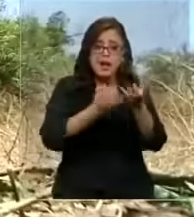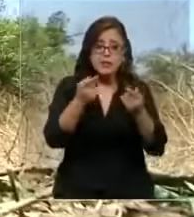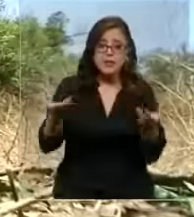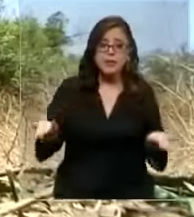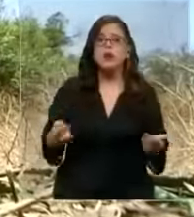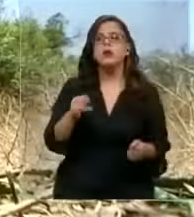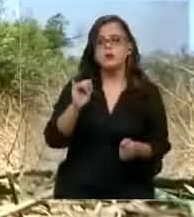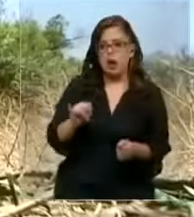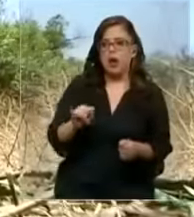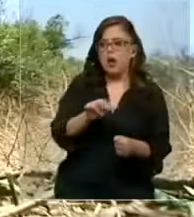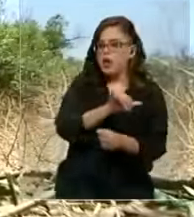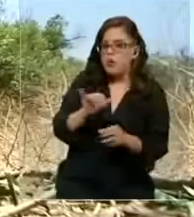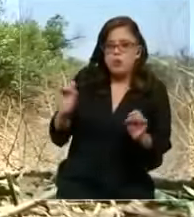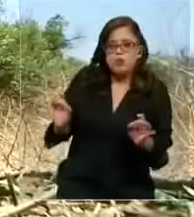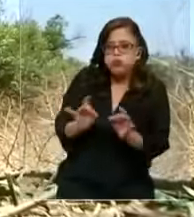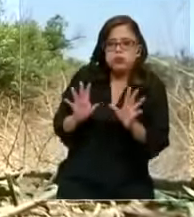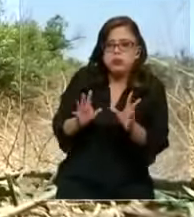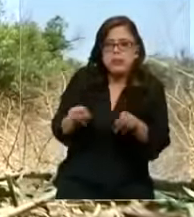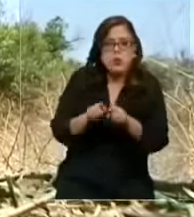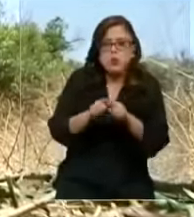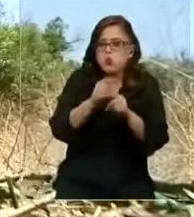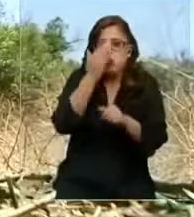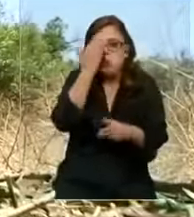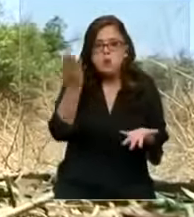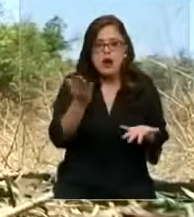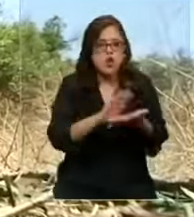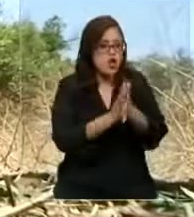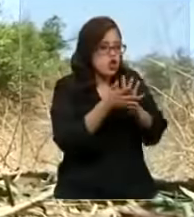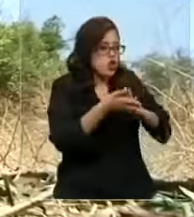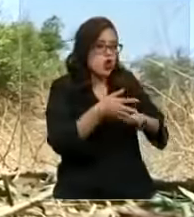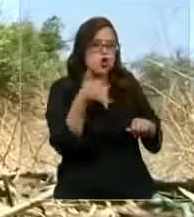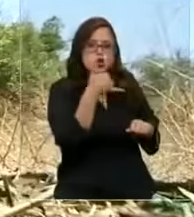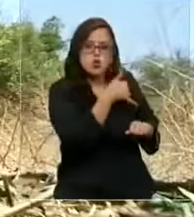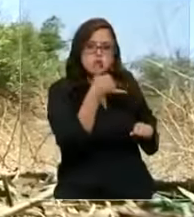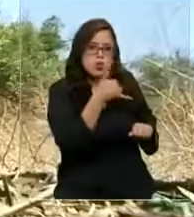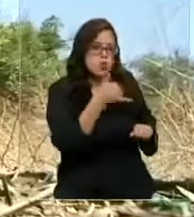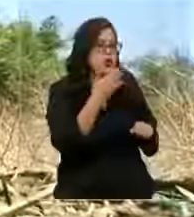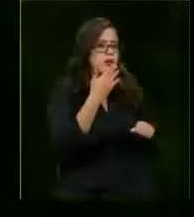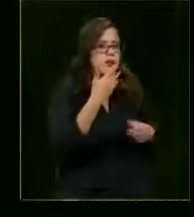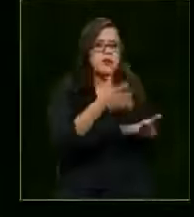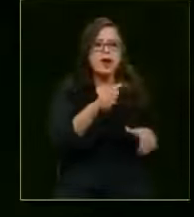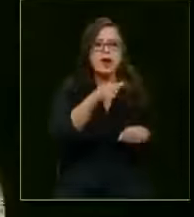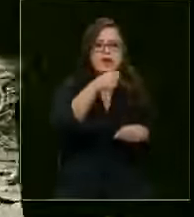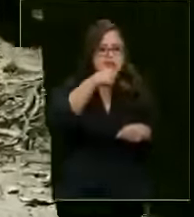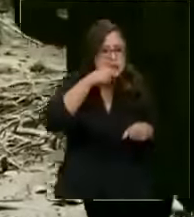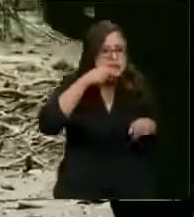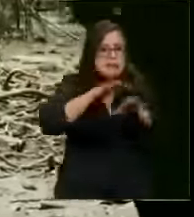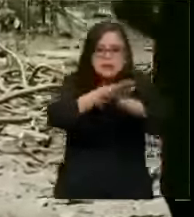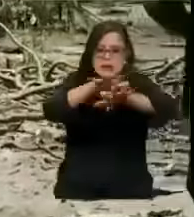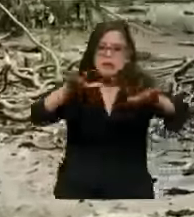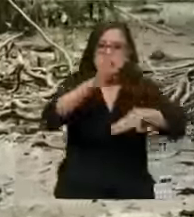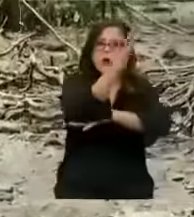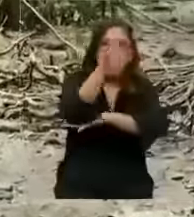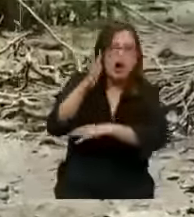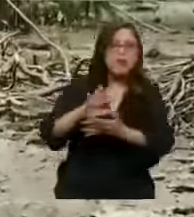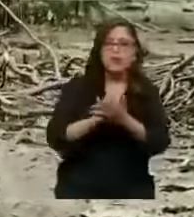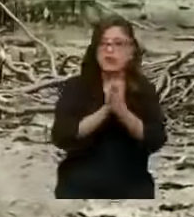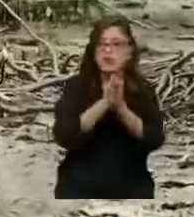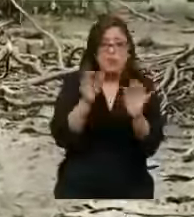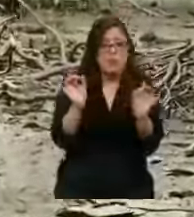pero, un caos. Sí. Un caos. Usted se puede imaginar todo el basural que hay, todo el pasto seco, todos los árboles, ramas, o sea, no,